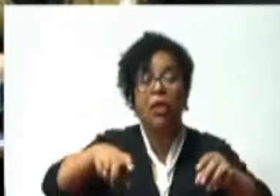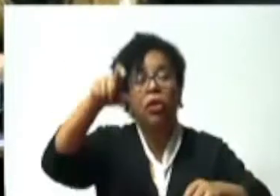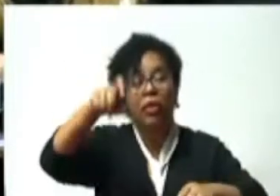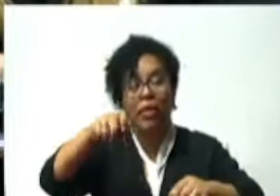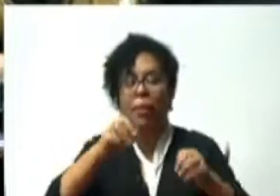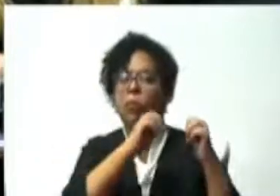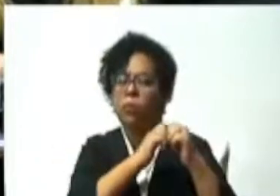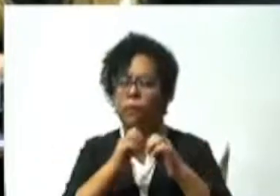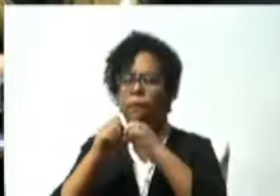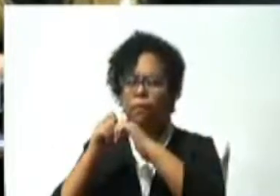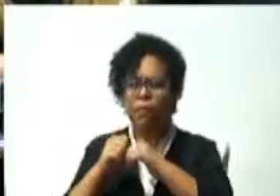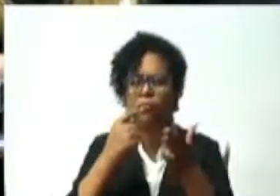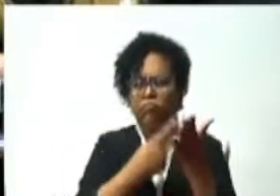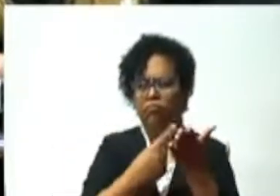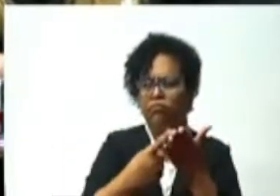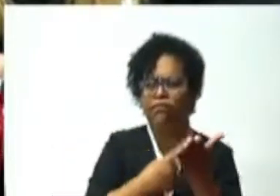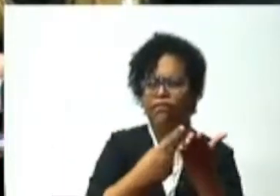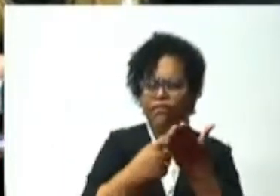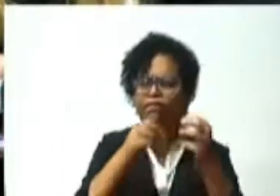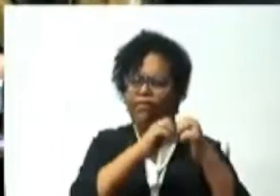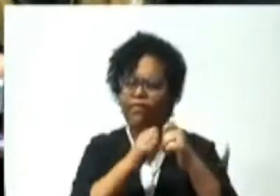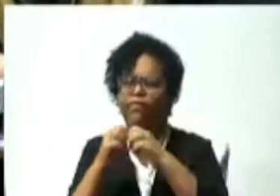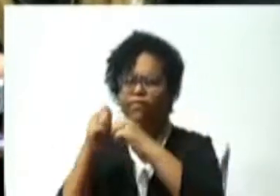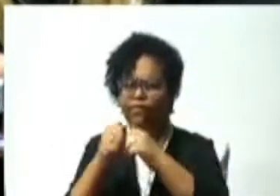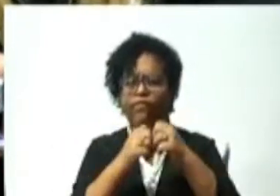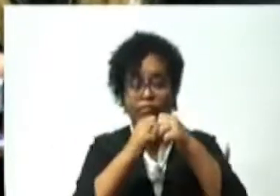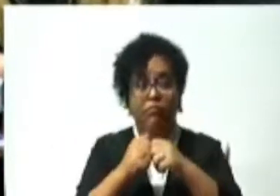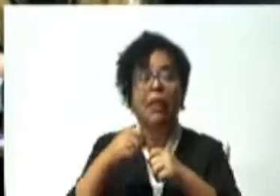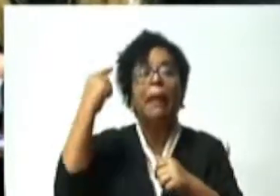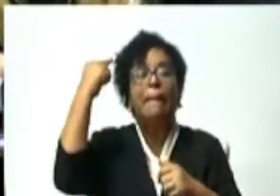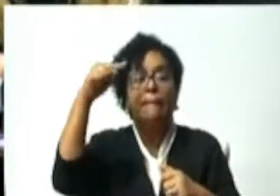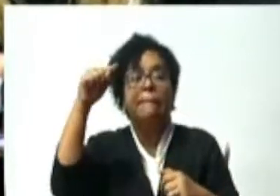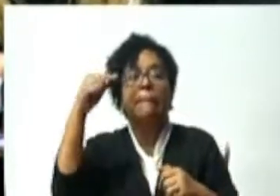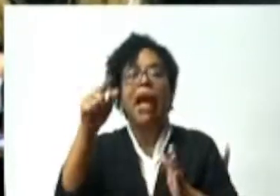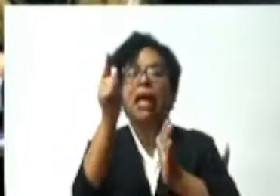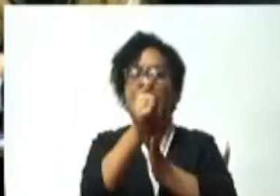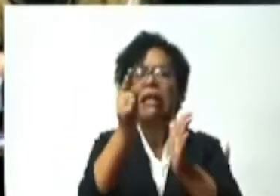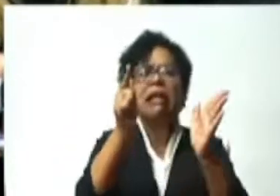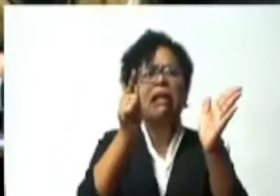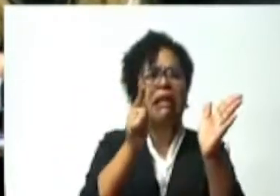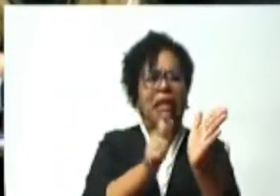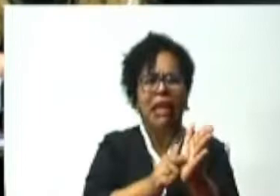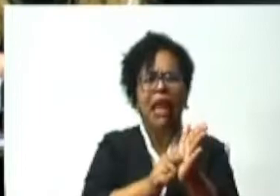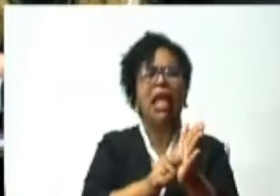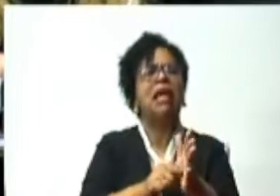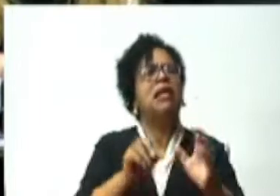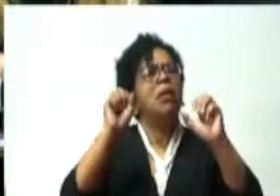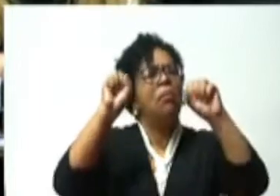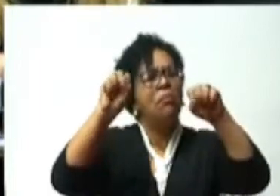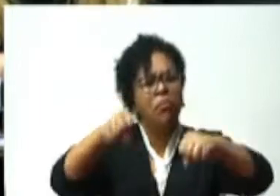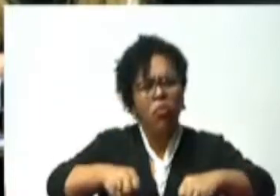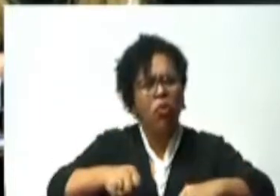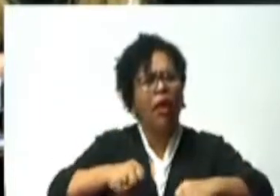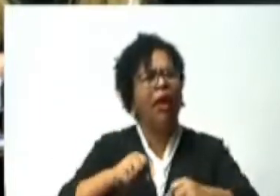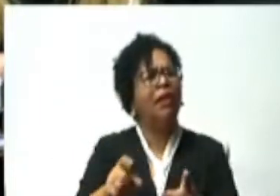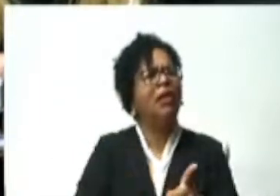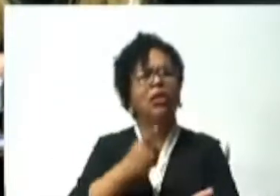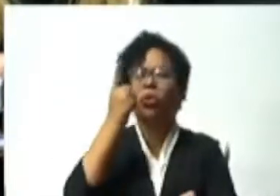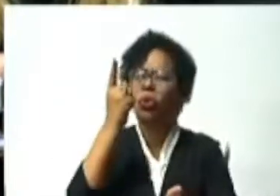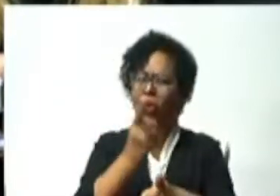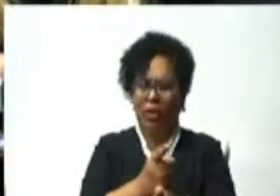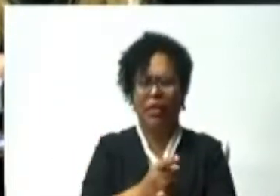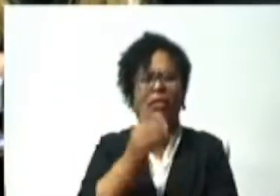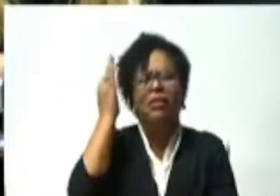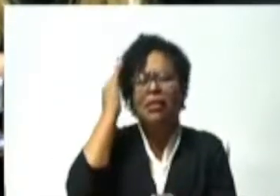ellos, para sacar el proyecto de ley o la ley más posible. No hay ley perfecta, pero sí la posible. Pero para